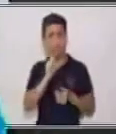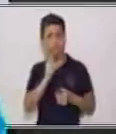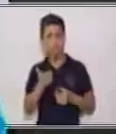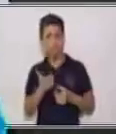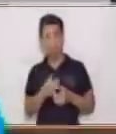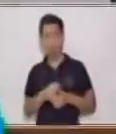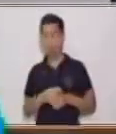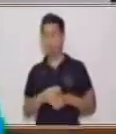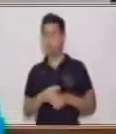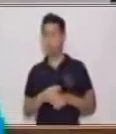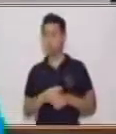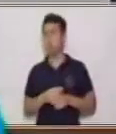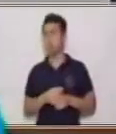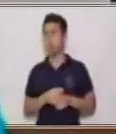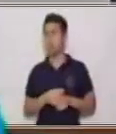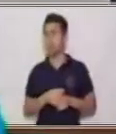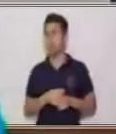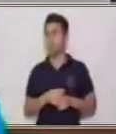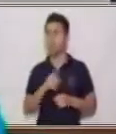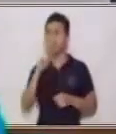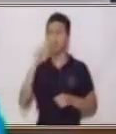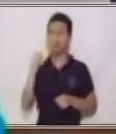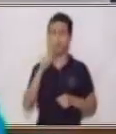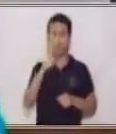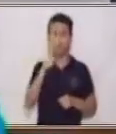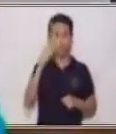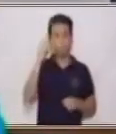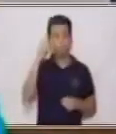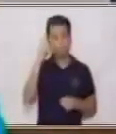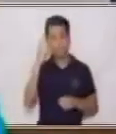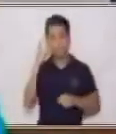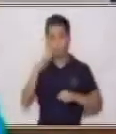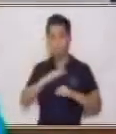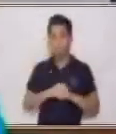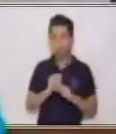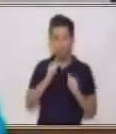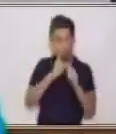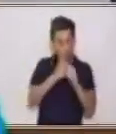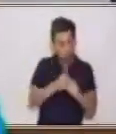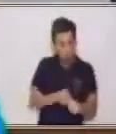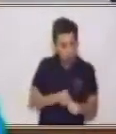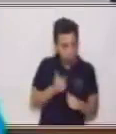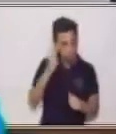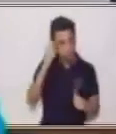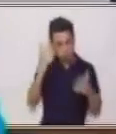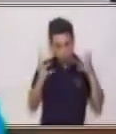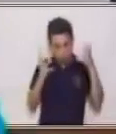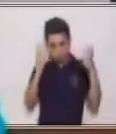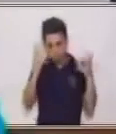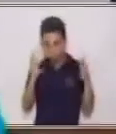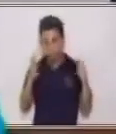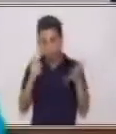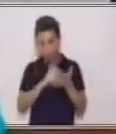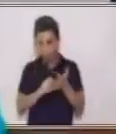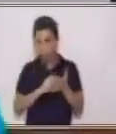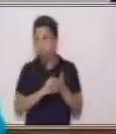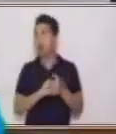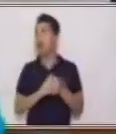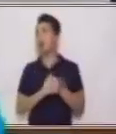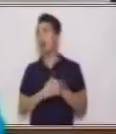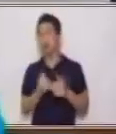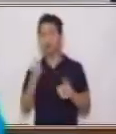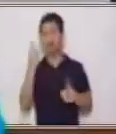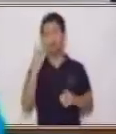en este caso porque si tú piensas mal las cosas antes de simplemente colocarlas, simplemente escribirlas,